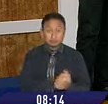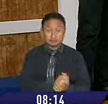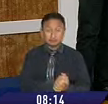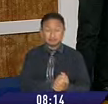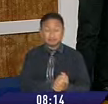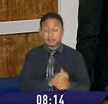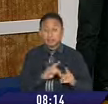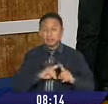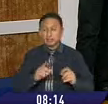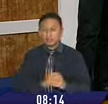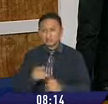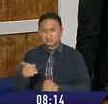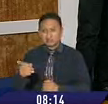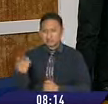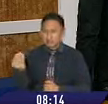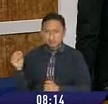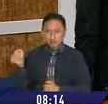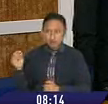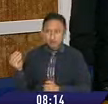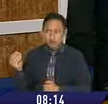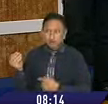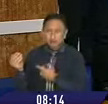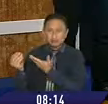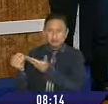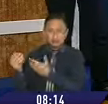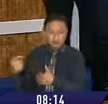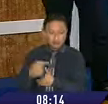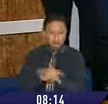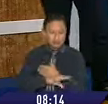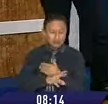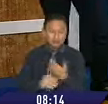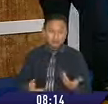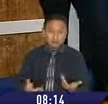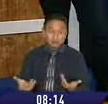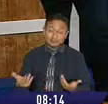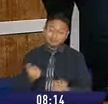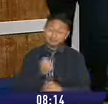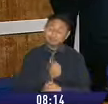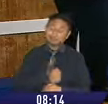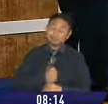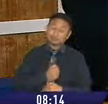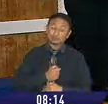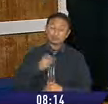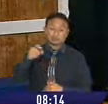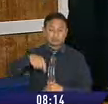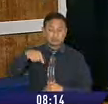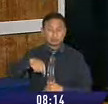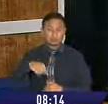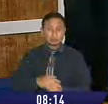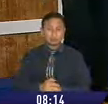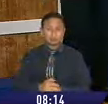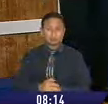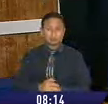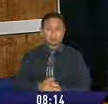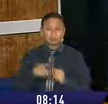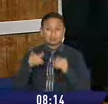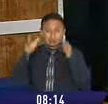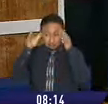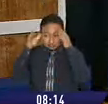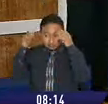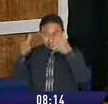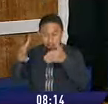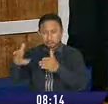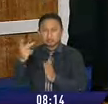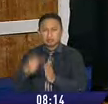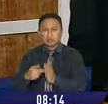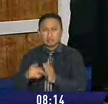ven muchachos jóvenes involucrados en estos actos. Lastimosamente hay que trabajar profundo, en el fondo de lo que está